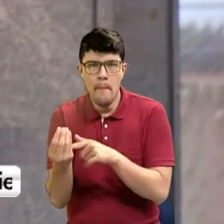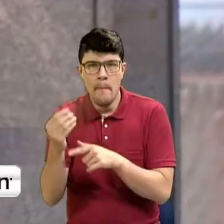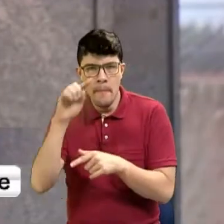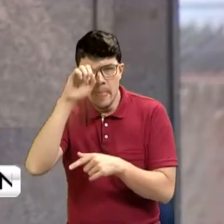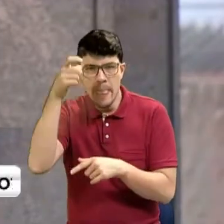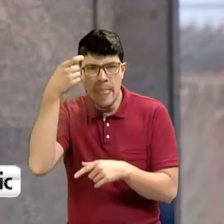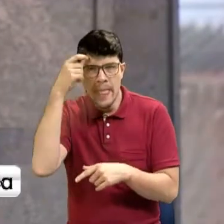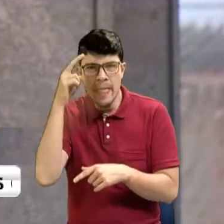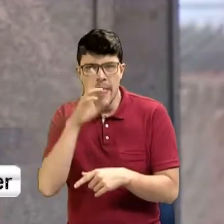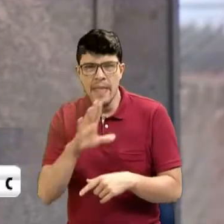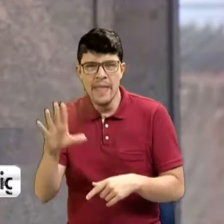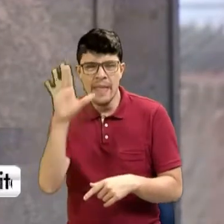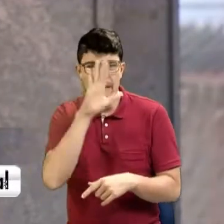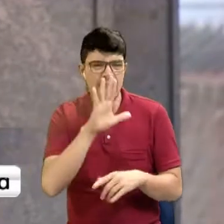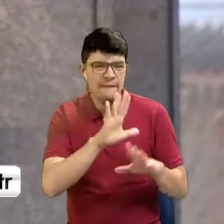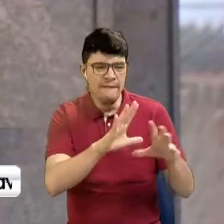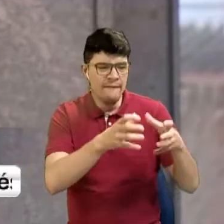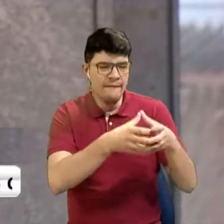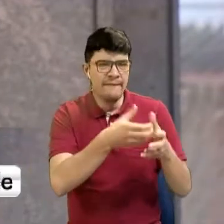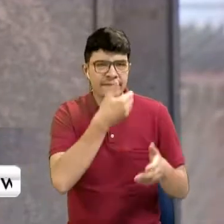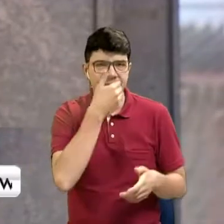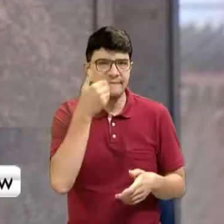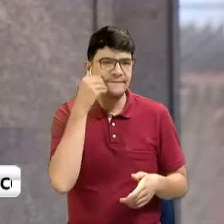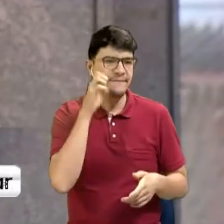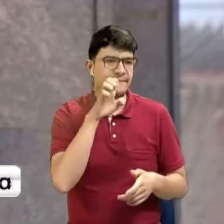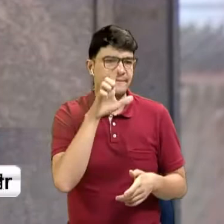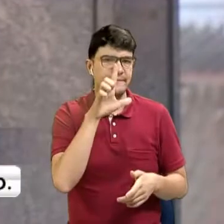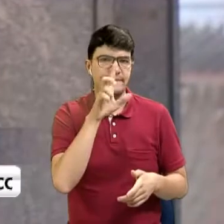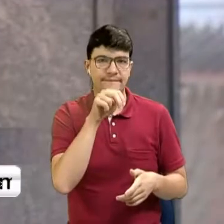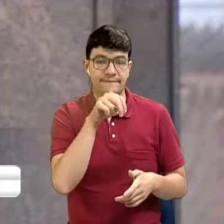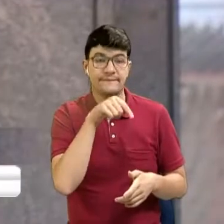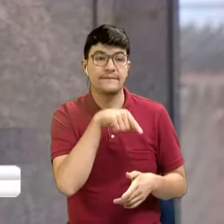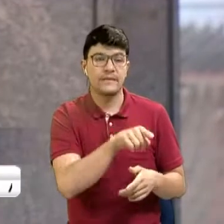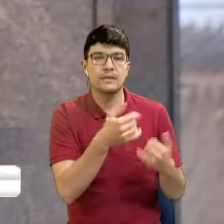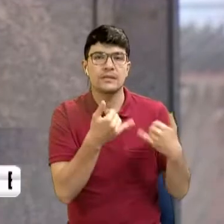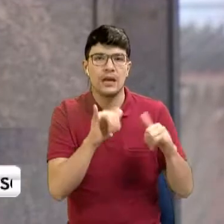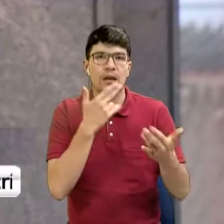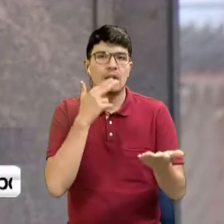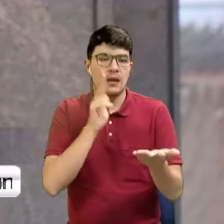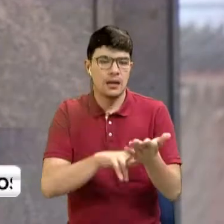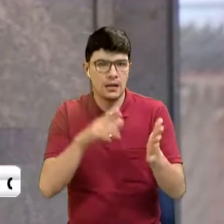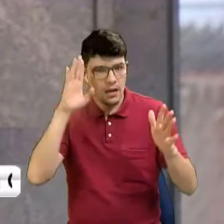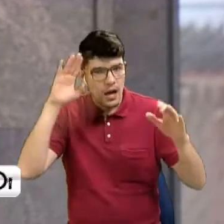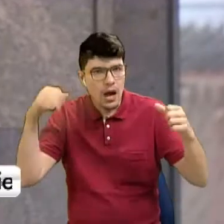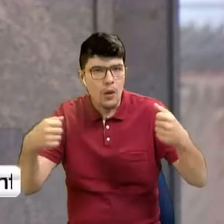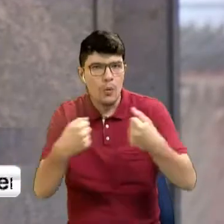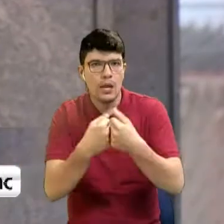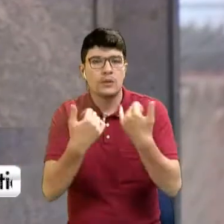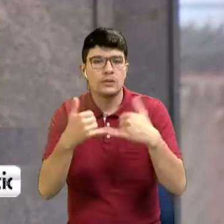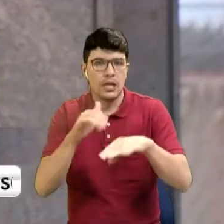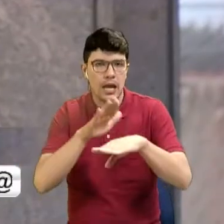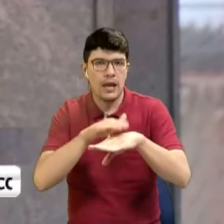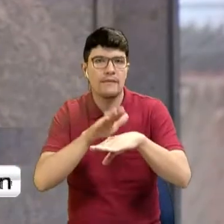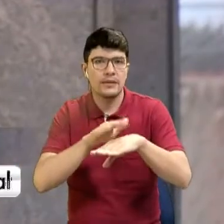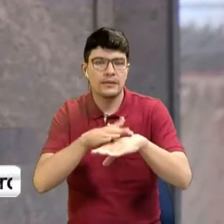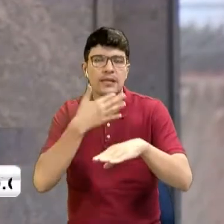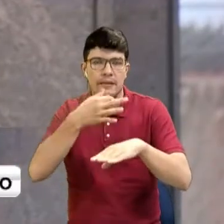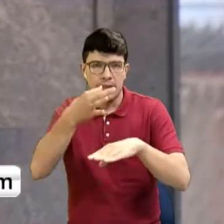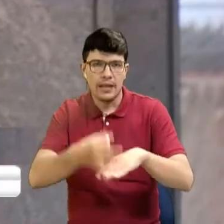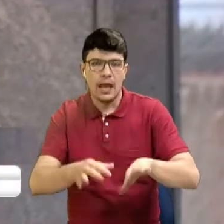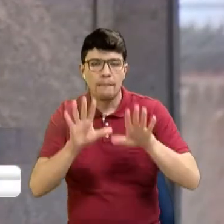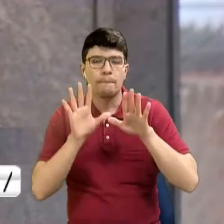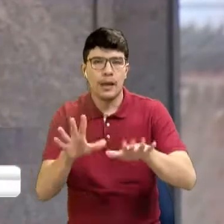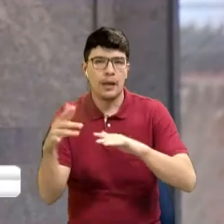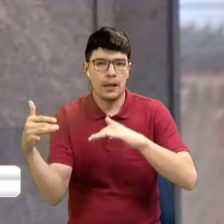negociando gobierno y en ln pues se revelen un documento a través del cual pues anuncien un cese bilateral al fuego y